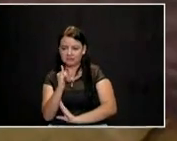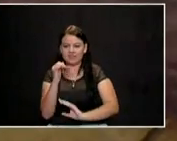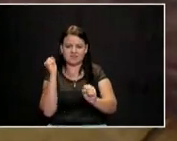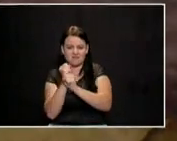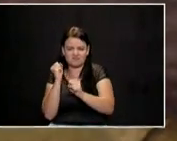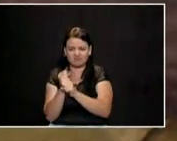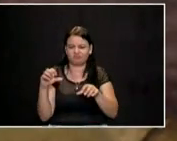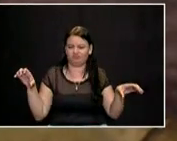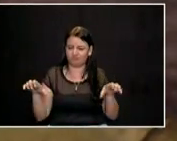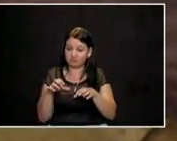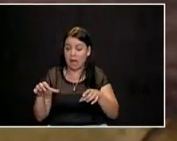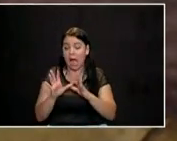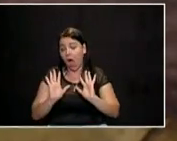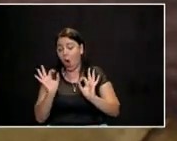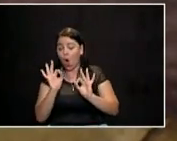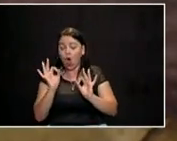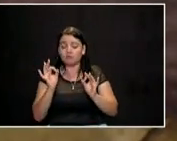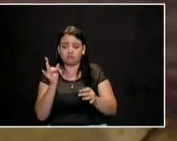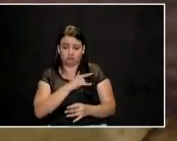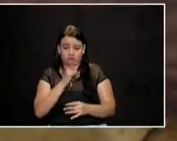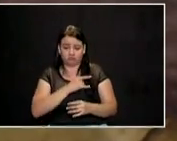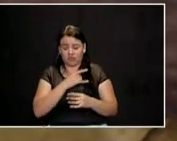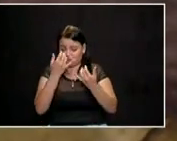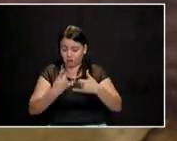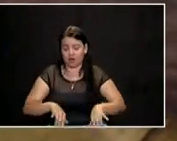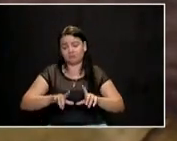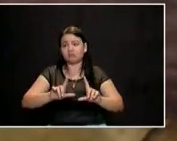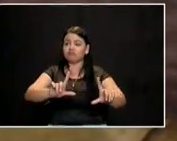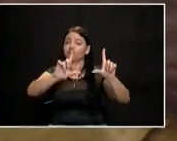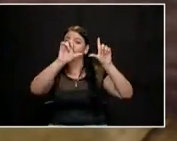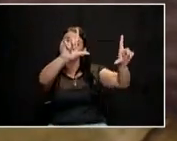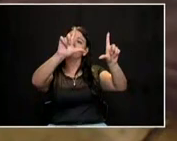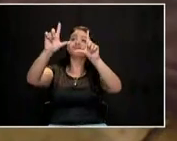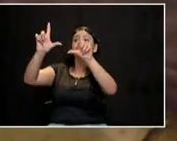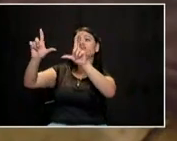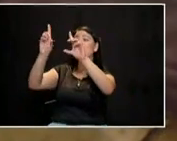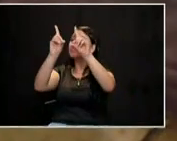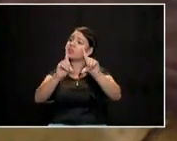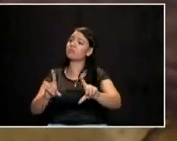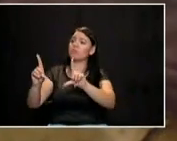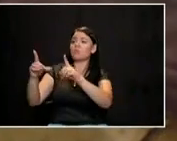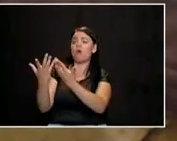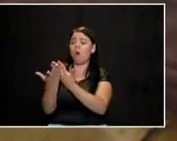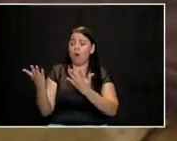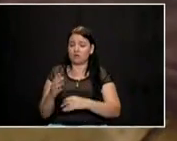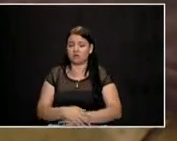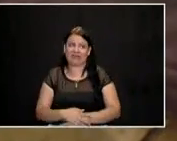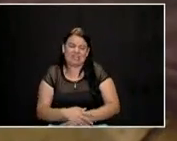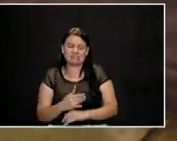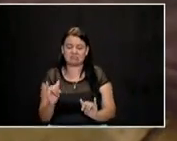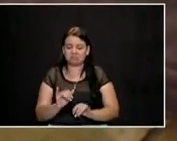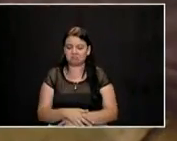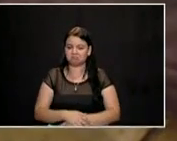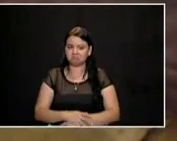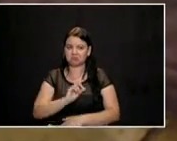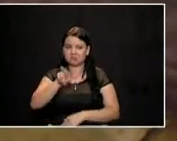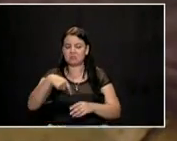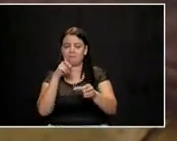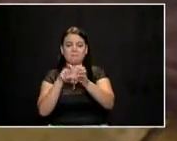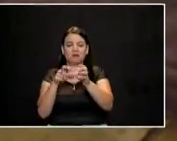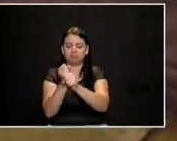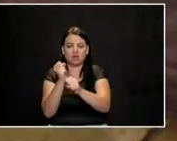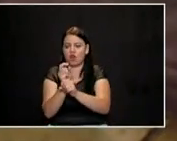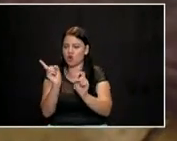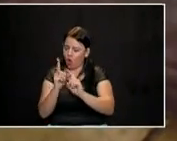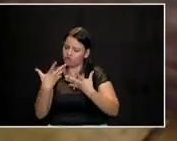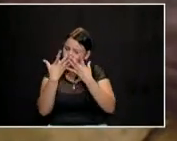no sean unos diplomas colgados en las paredes y unas hojas de vida regadas por toda la ciudad, frustrando jóvenes los que marquen su futuro.